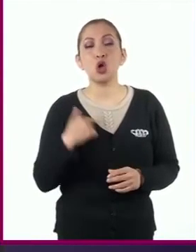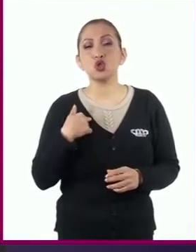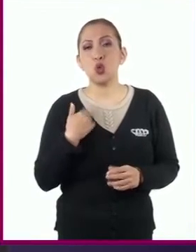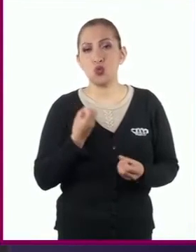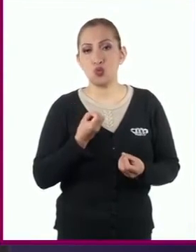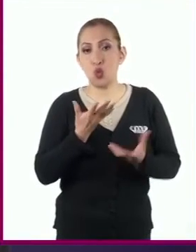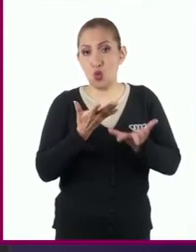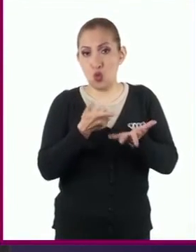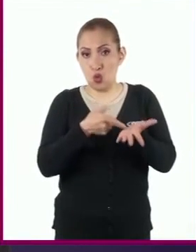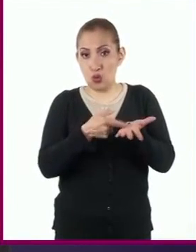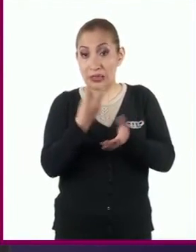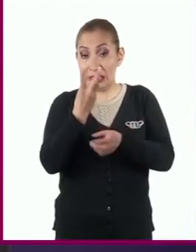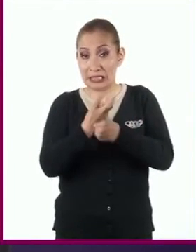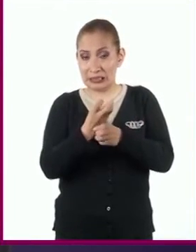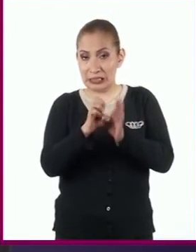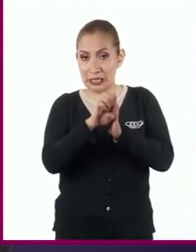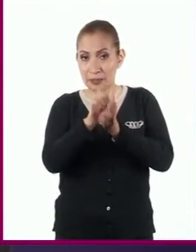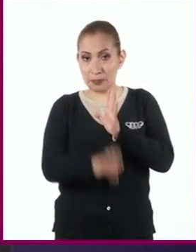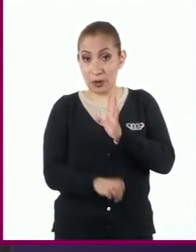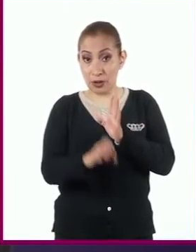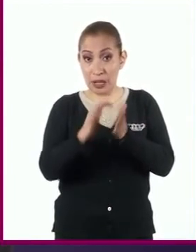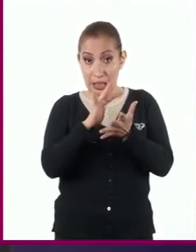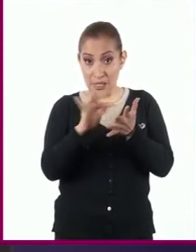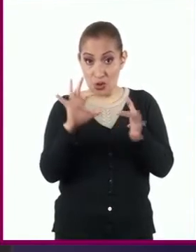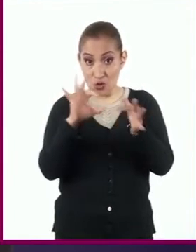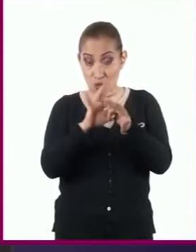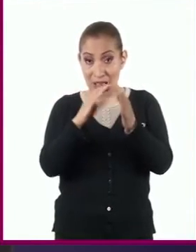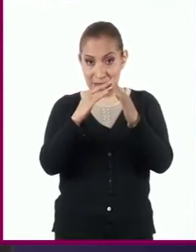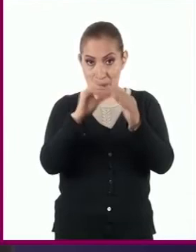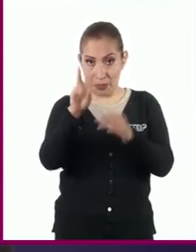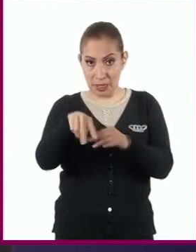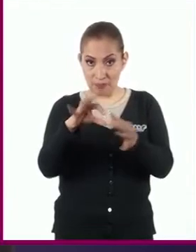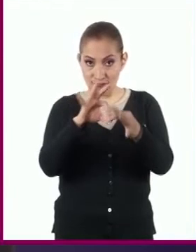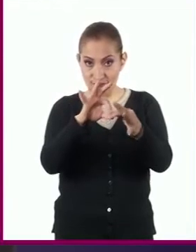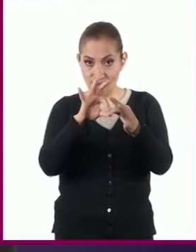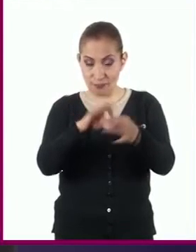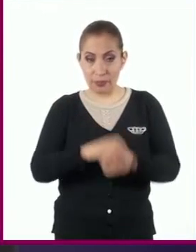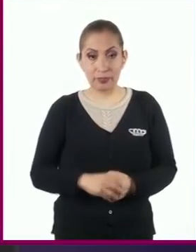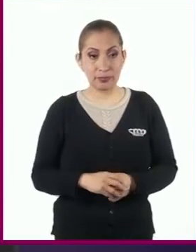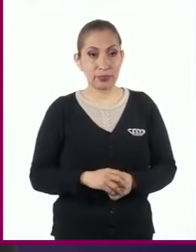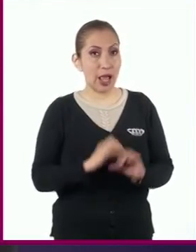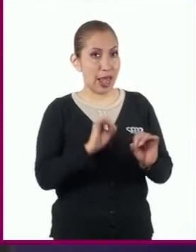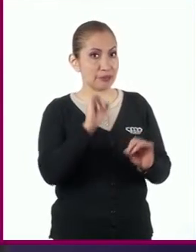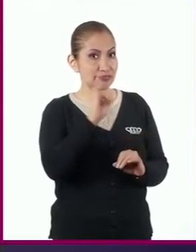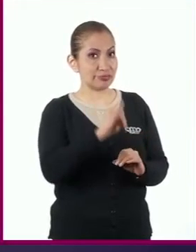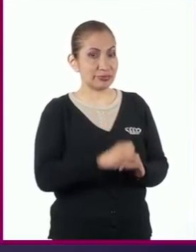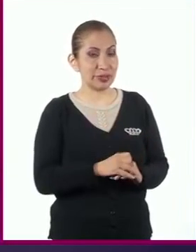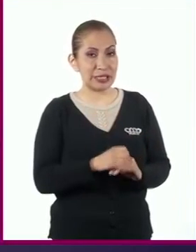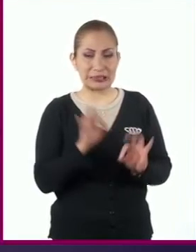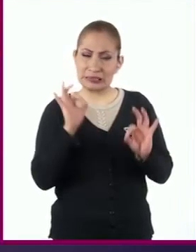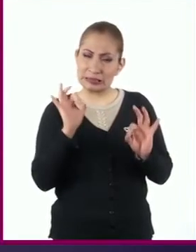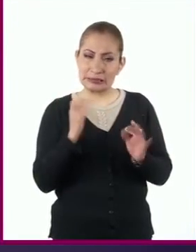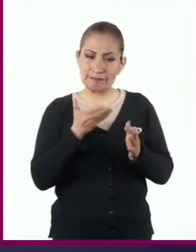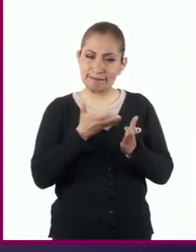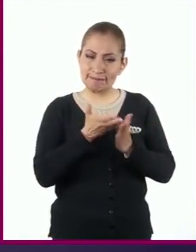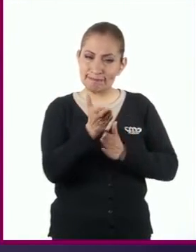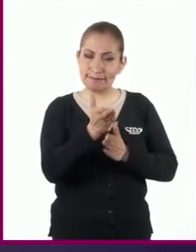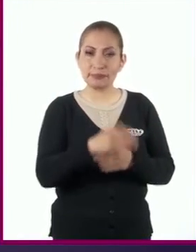a compartir un tercer ejemplo. Están leyendo conmigo allá en casa, ¿verdad? Por supuesto, al pie de la